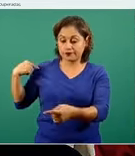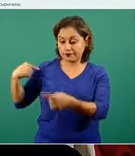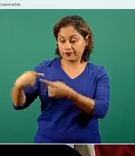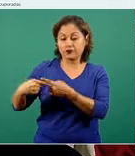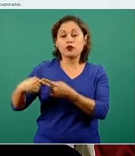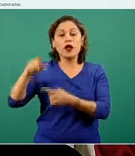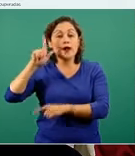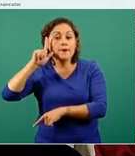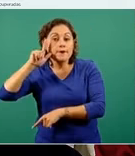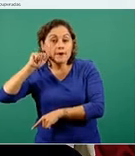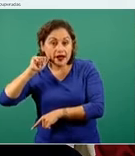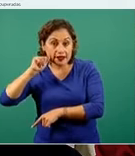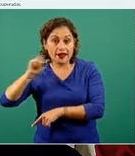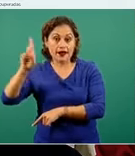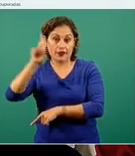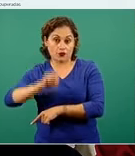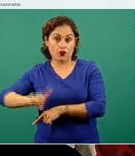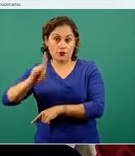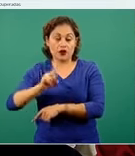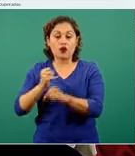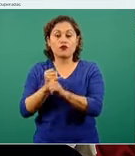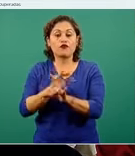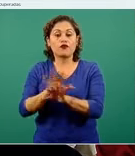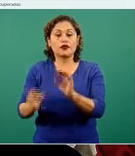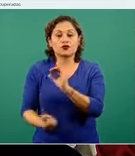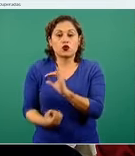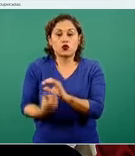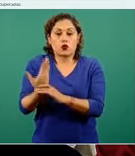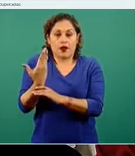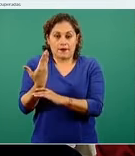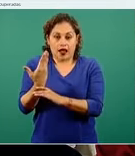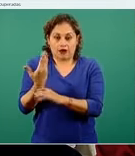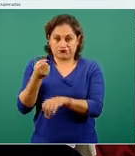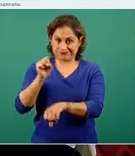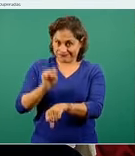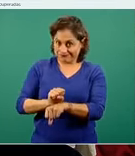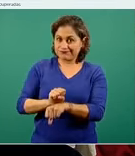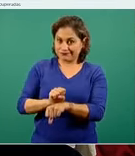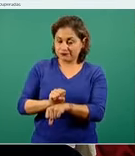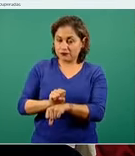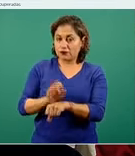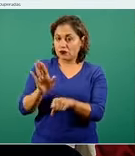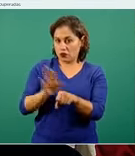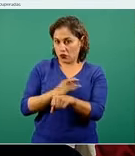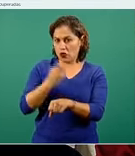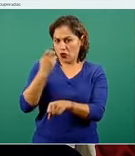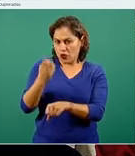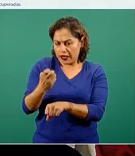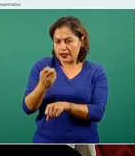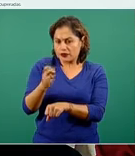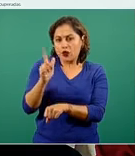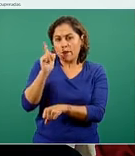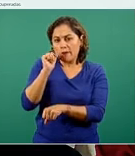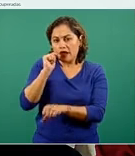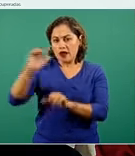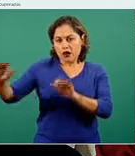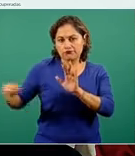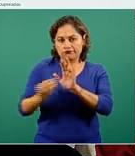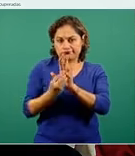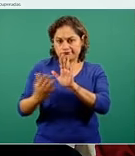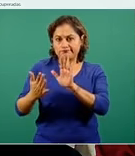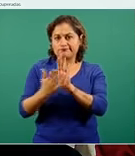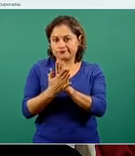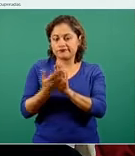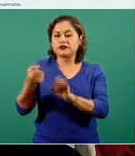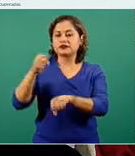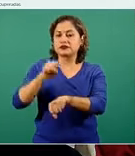mañana domingo estaremos abriendo una nueva semana epidemiológica y entonces, para efectos de la gráfica, estaremos incluyendo ya la